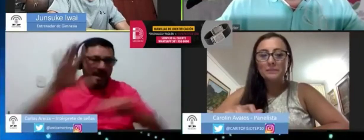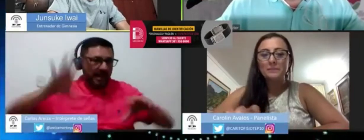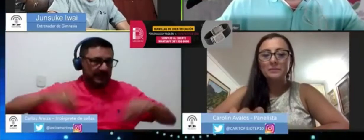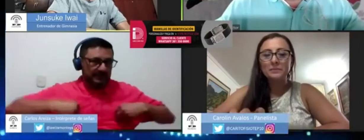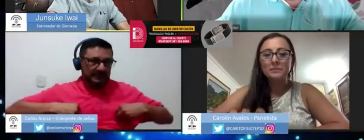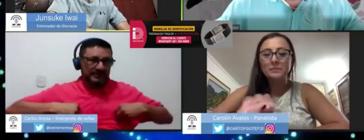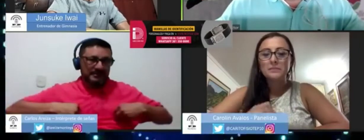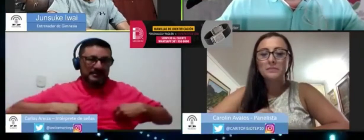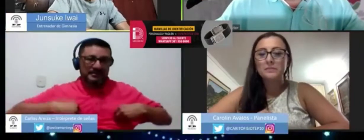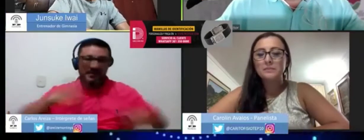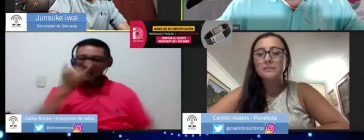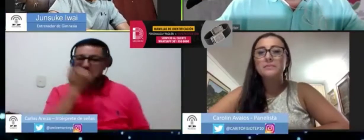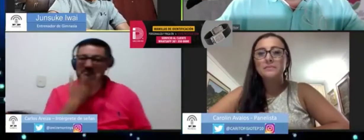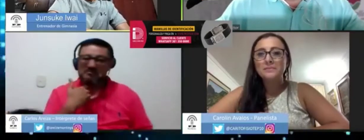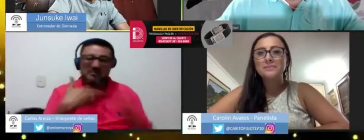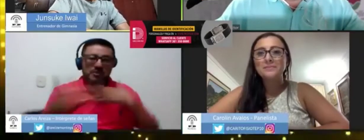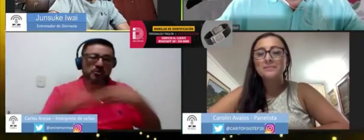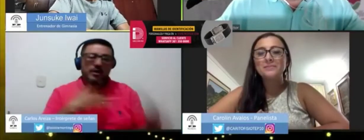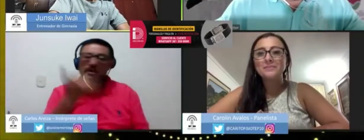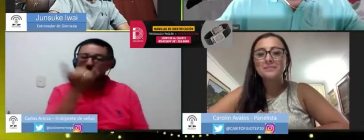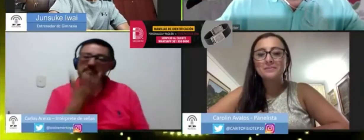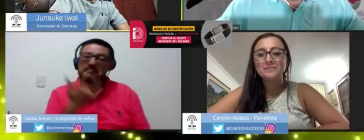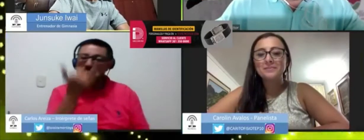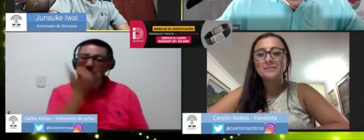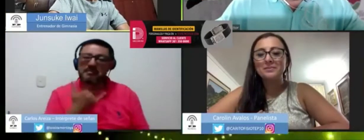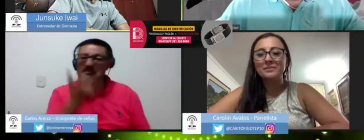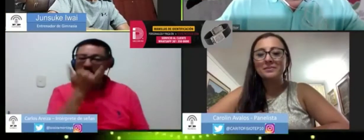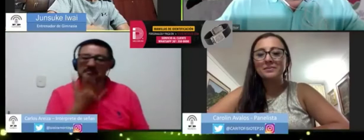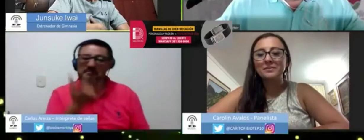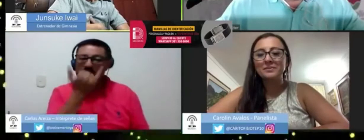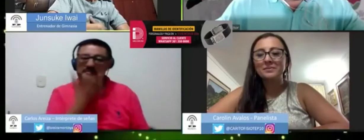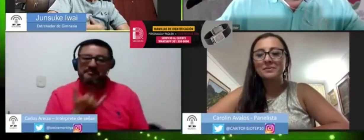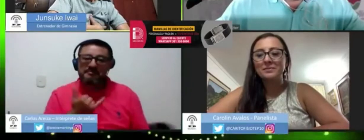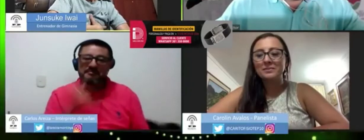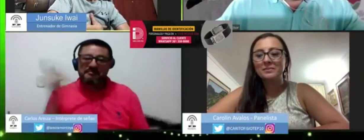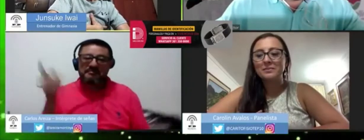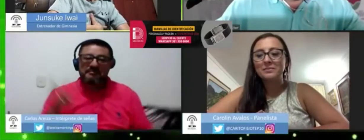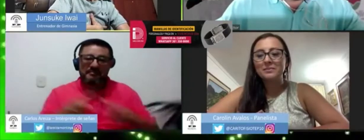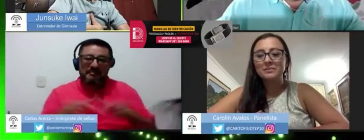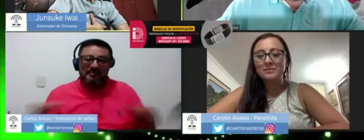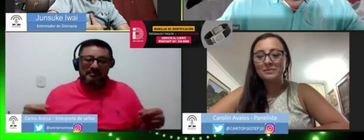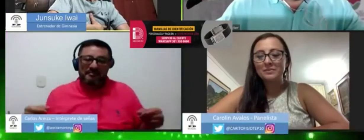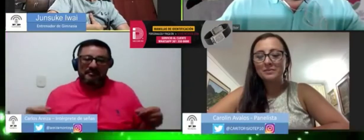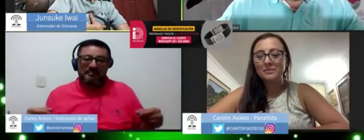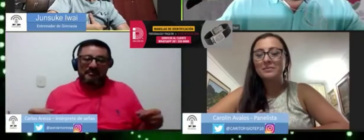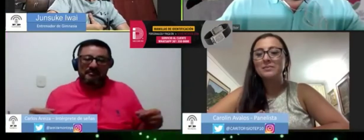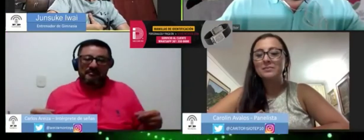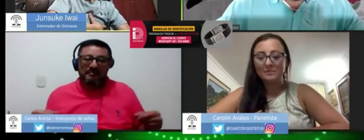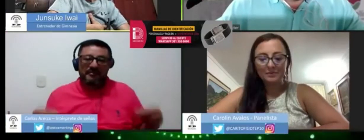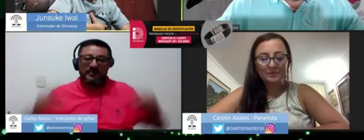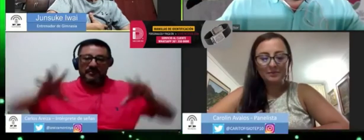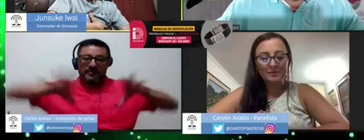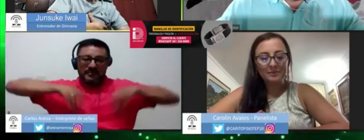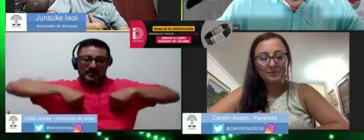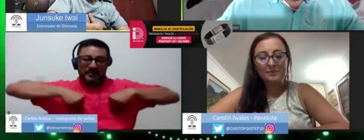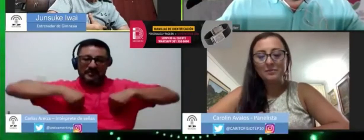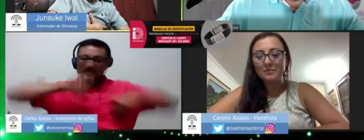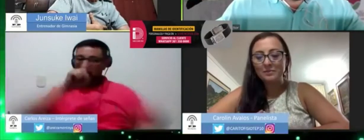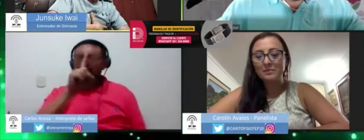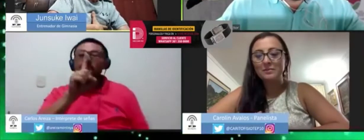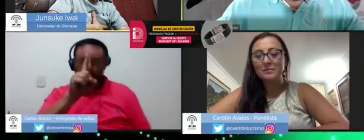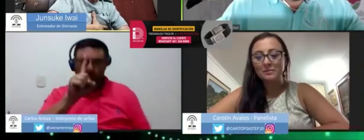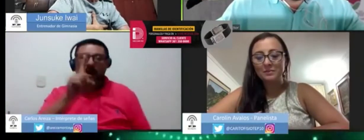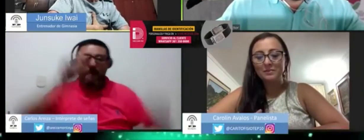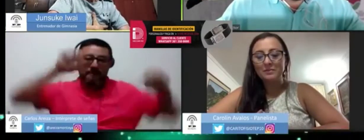cuantas veces que quiera. Pero en cambio nosotros, sí, aceptamos una equivocación,